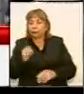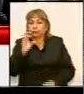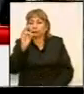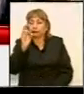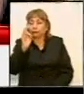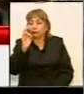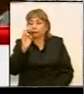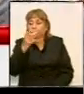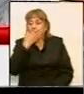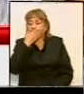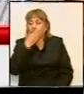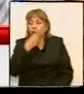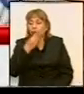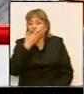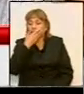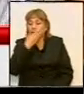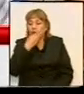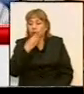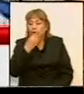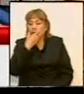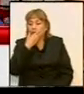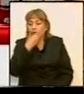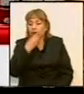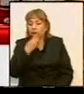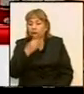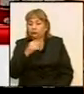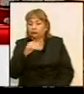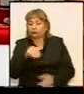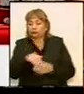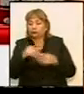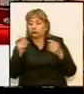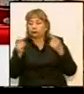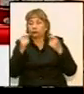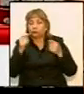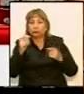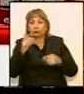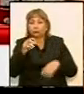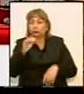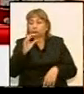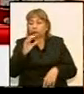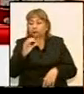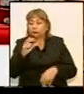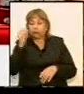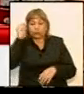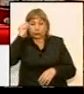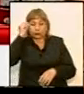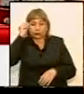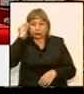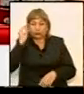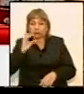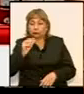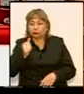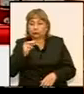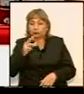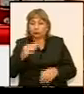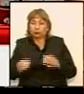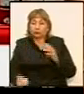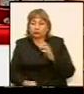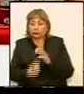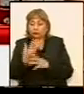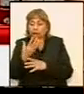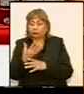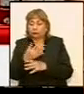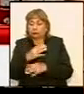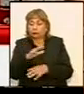de diciembre, en homenaje al ingeniero Pedro Cárdenas Medina, con sede en Arequipa,